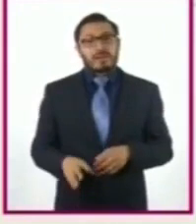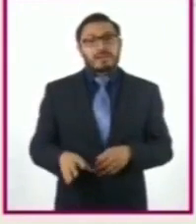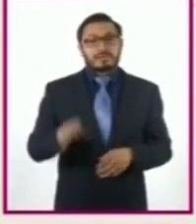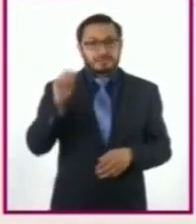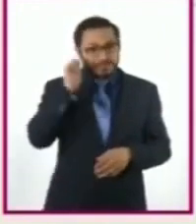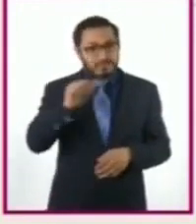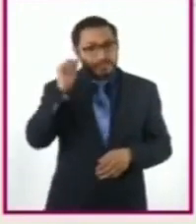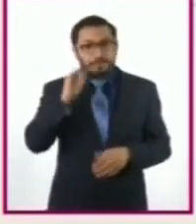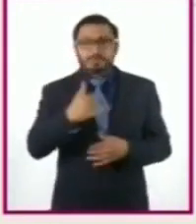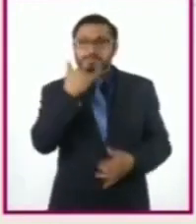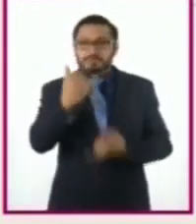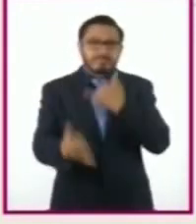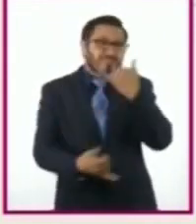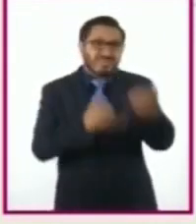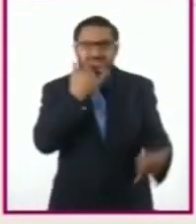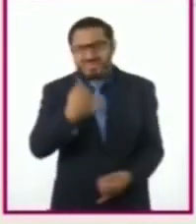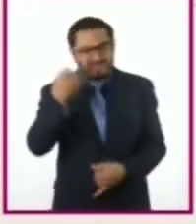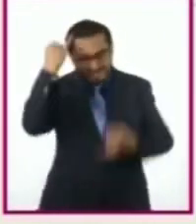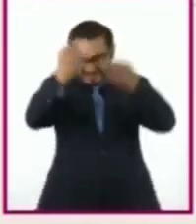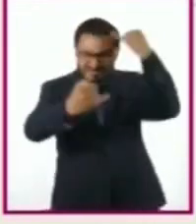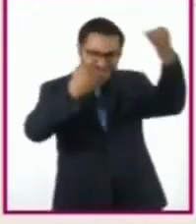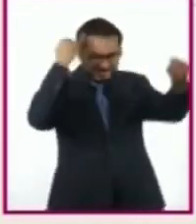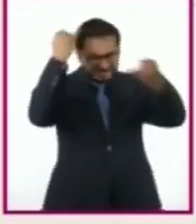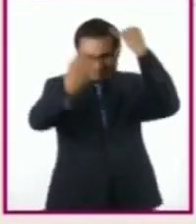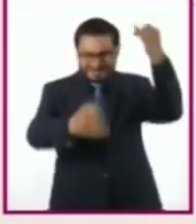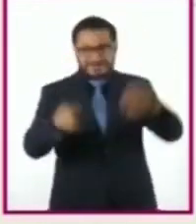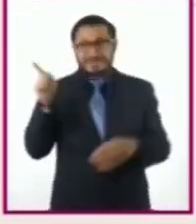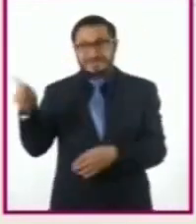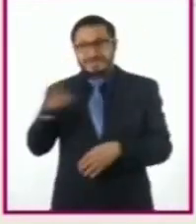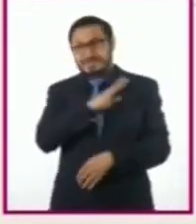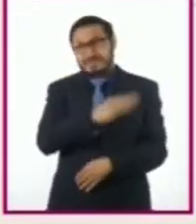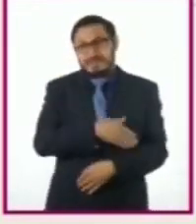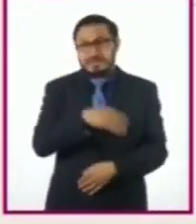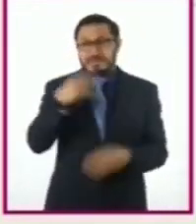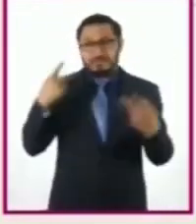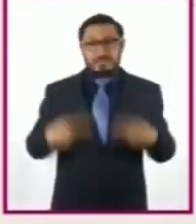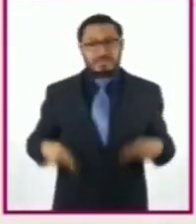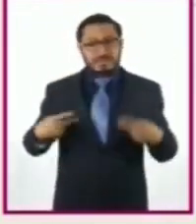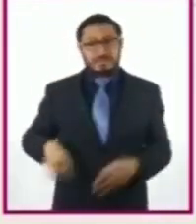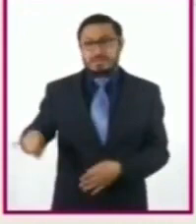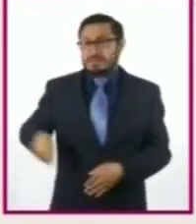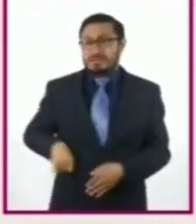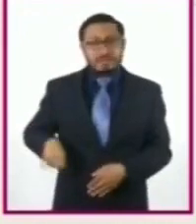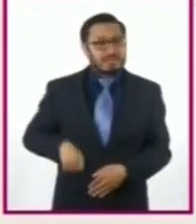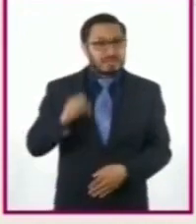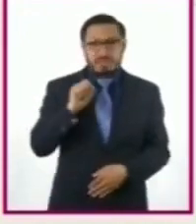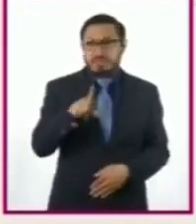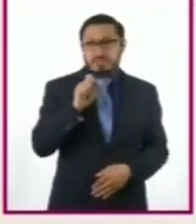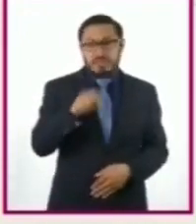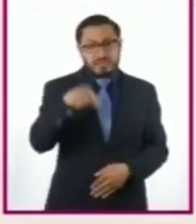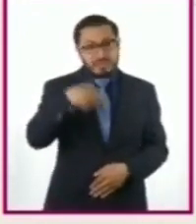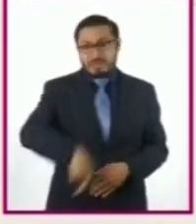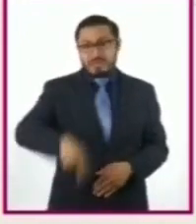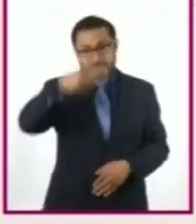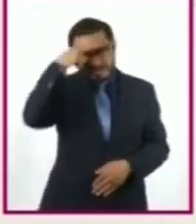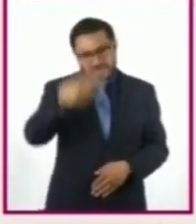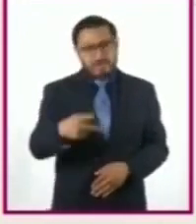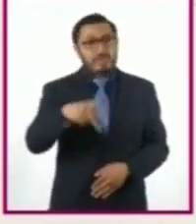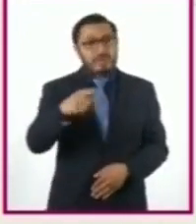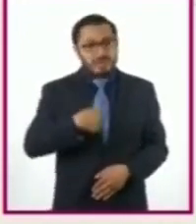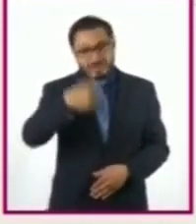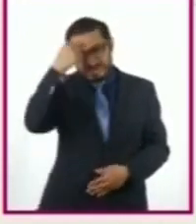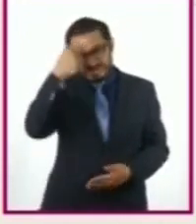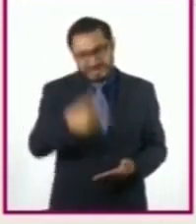error de imaginarnos a los españoles como personas con los mismos intereses, pero me queda claro que la tarea de colonizar